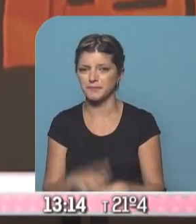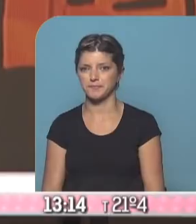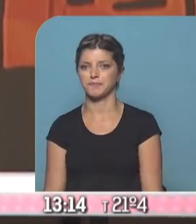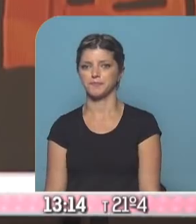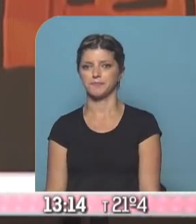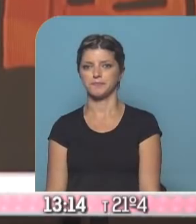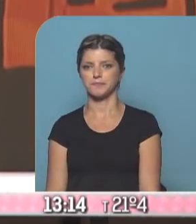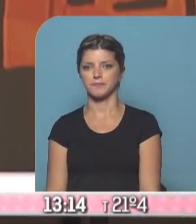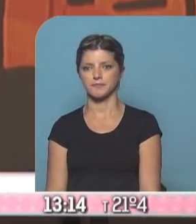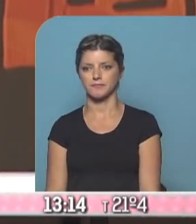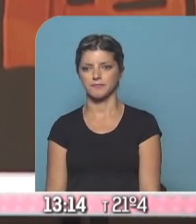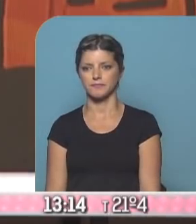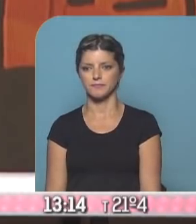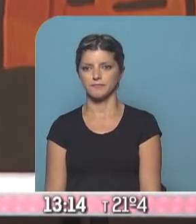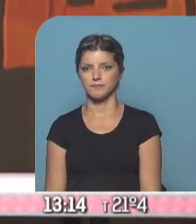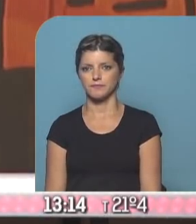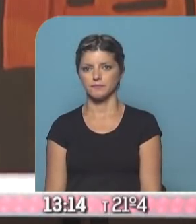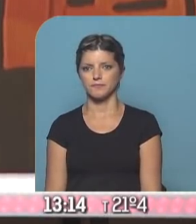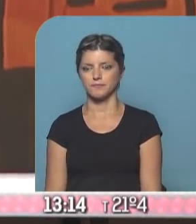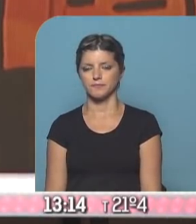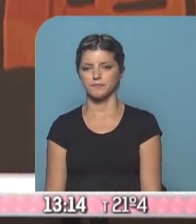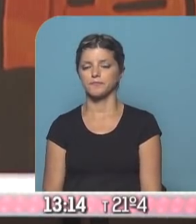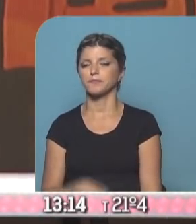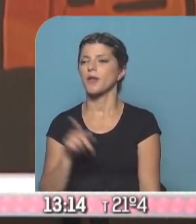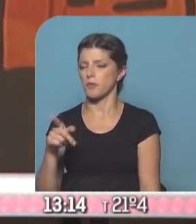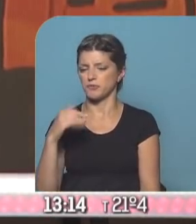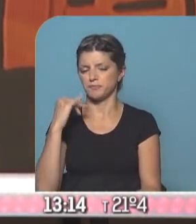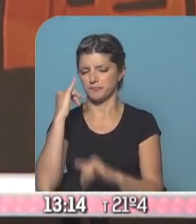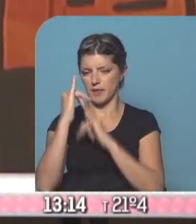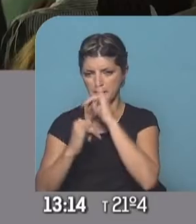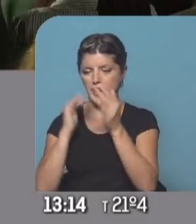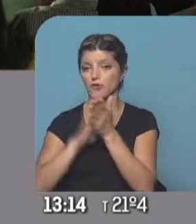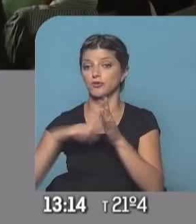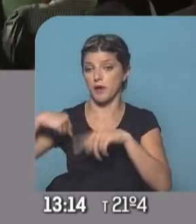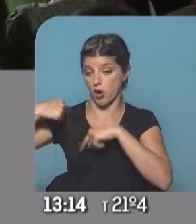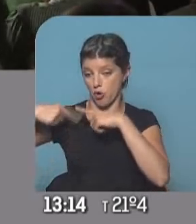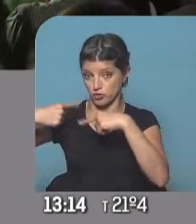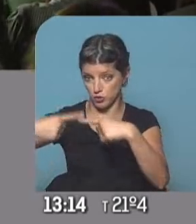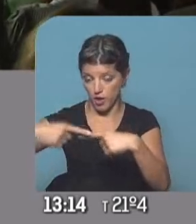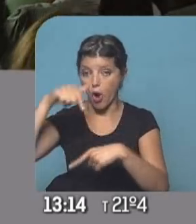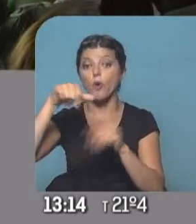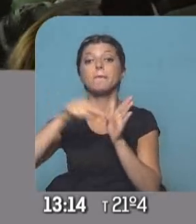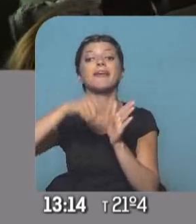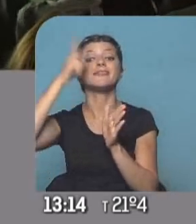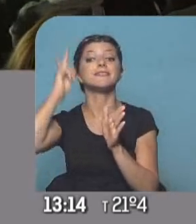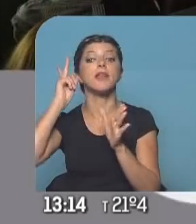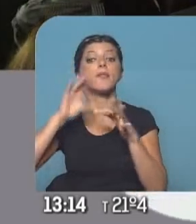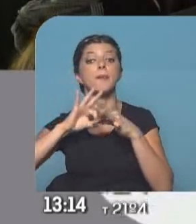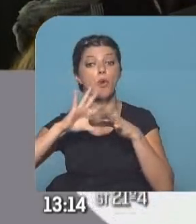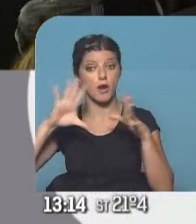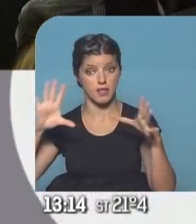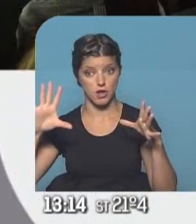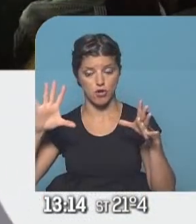seguramente estas líneas de continuidad que vos estás describiendo en este Chile democrático han tenido